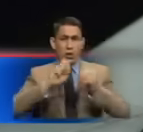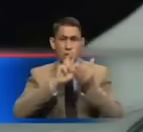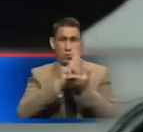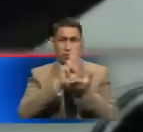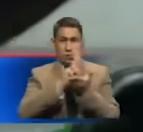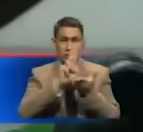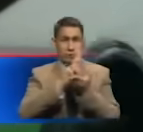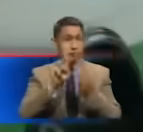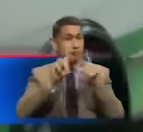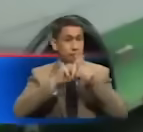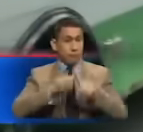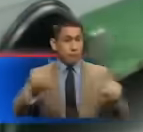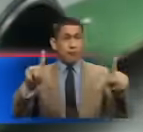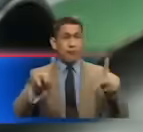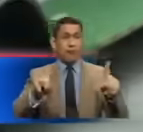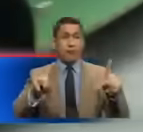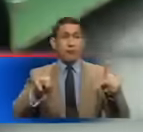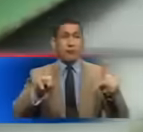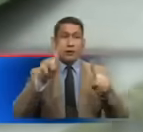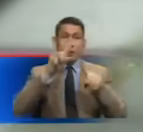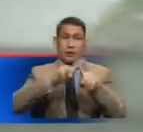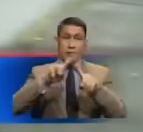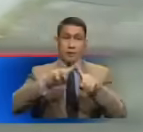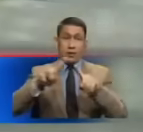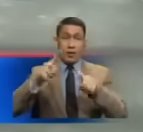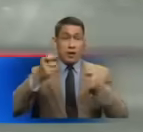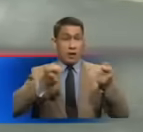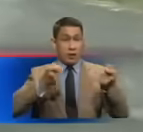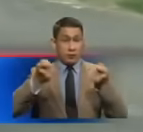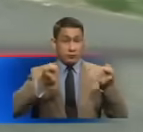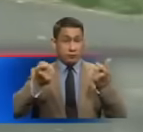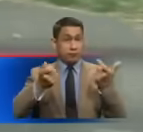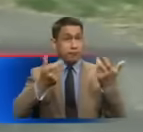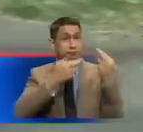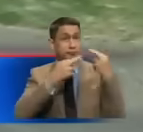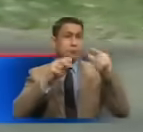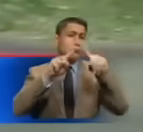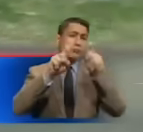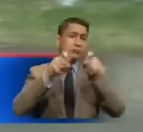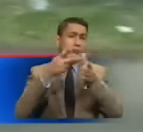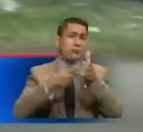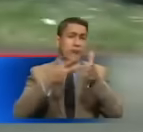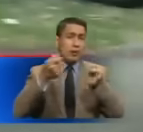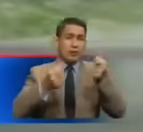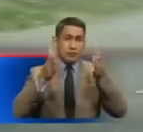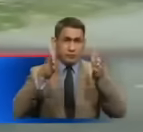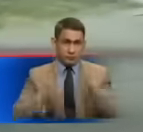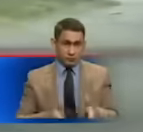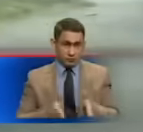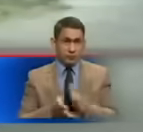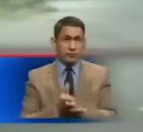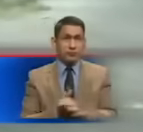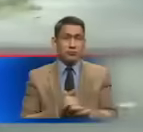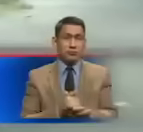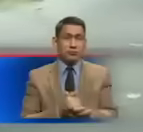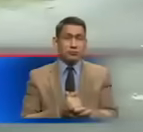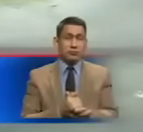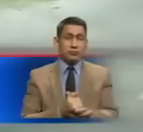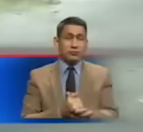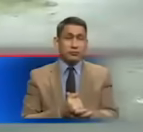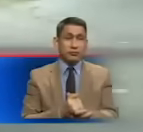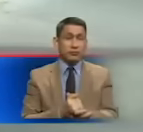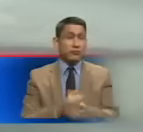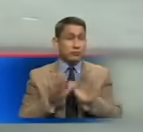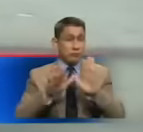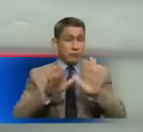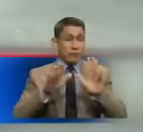Sabemos que hay vehículos involucrados en este accidente de tránsito. ¿Qué pasó con los conductores? Los conductores que se encuentran en el lugar se ha procedido